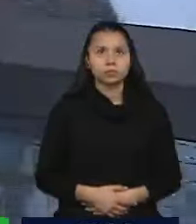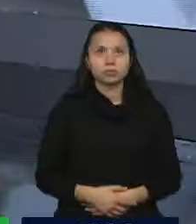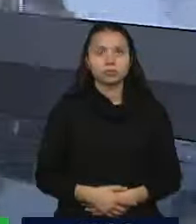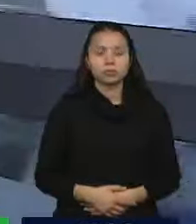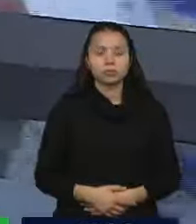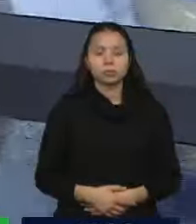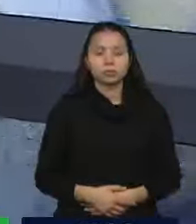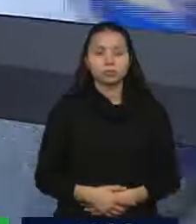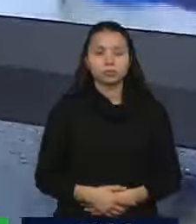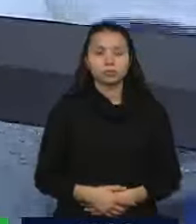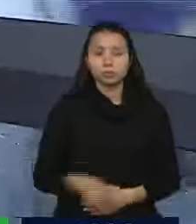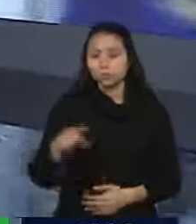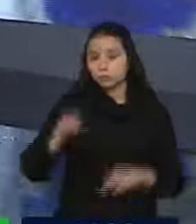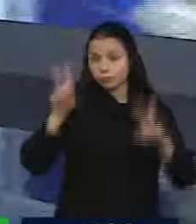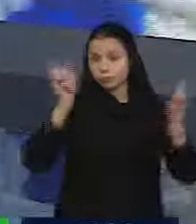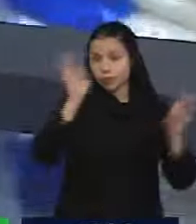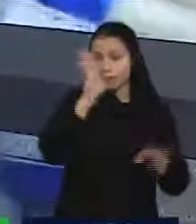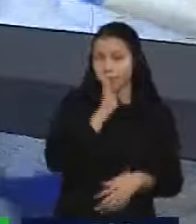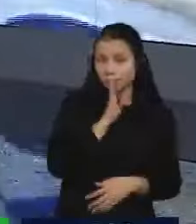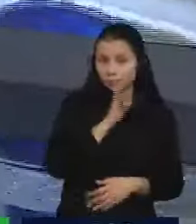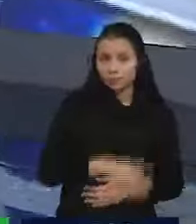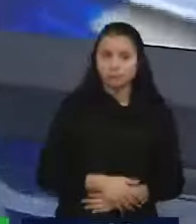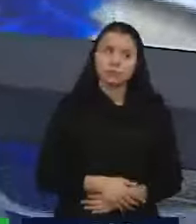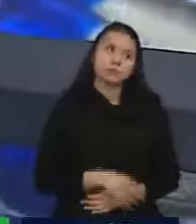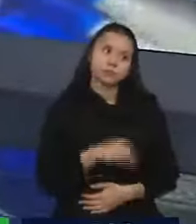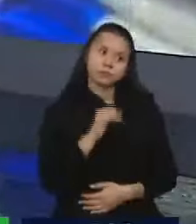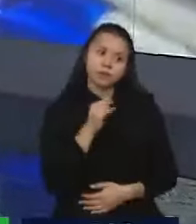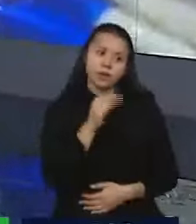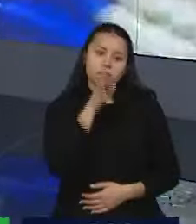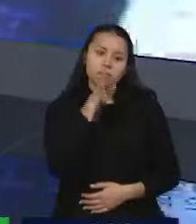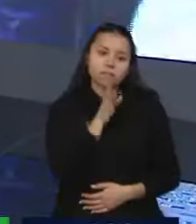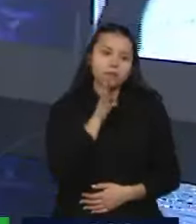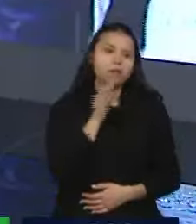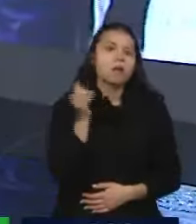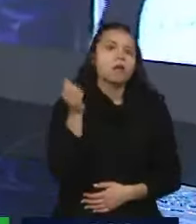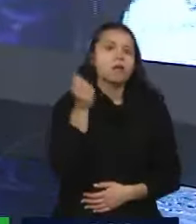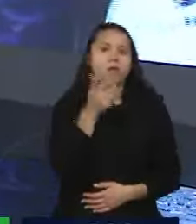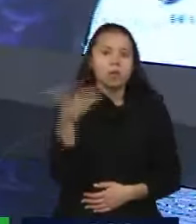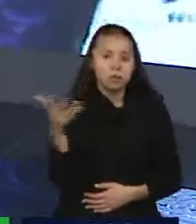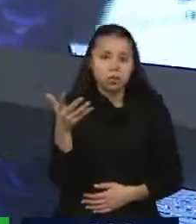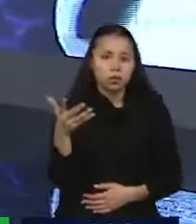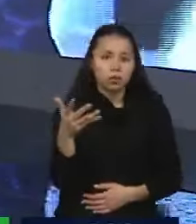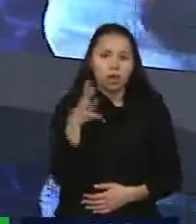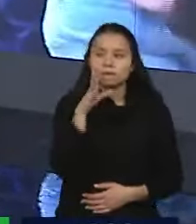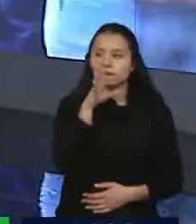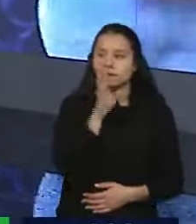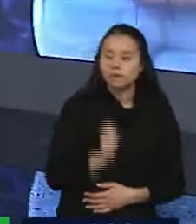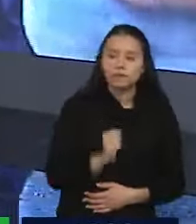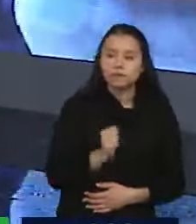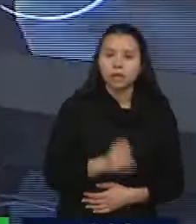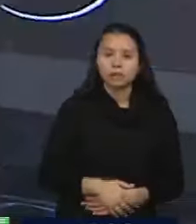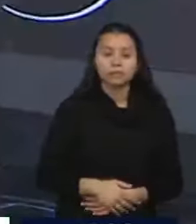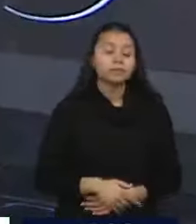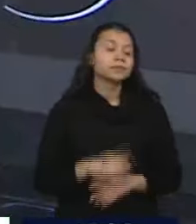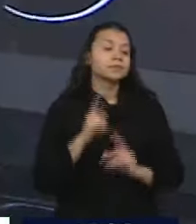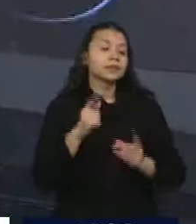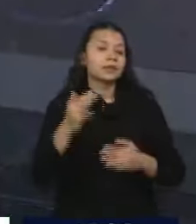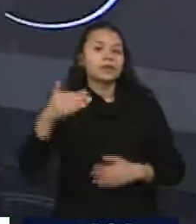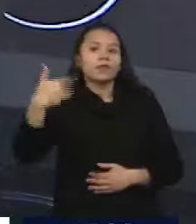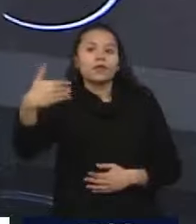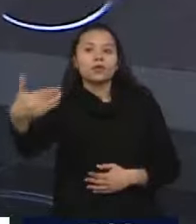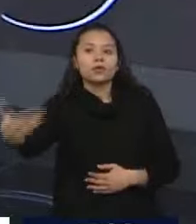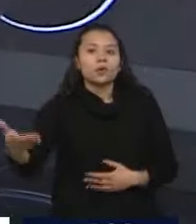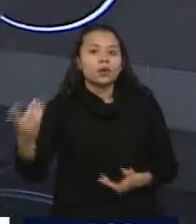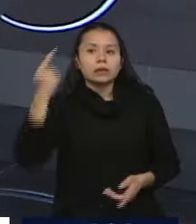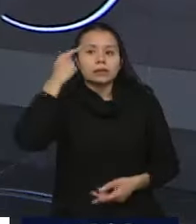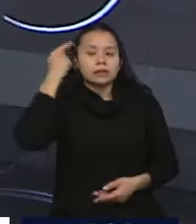Hablamos de paciencia. ¿Hablamos de cuánta paciencia? Paciencia, tolerancia. Y expectativas. Y porque aquí se,